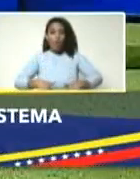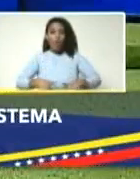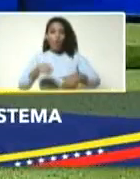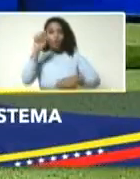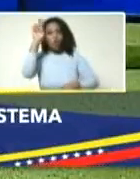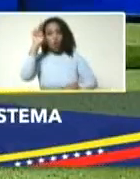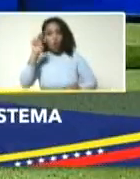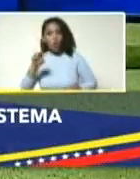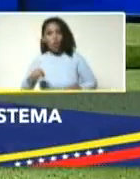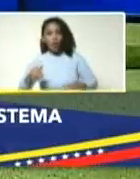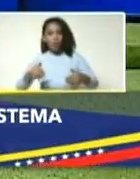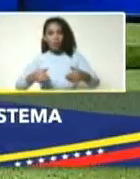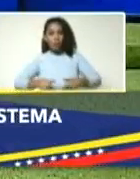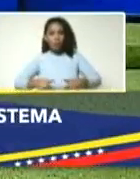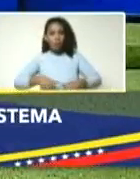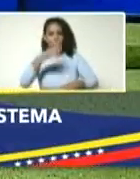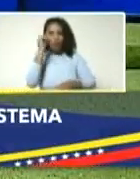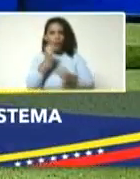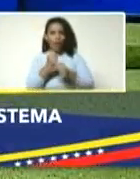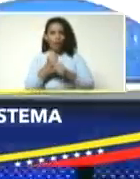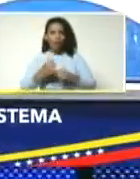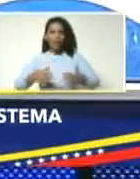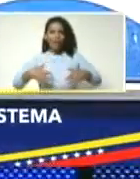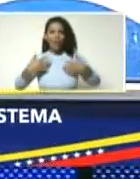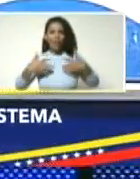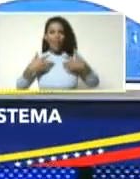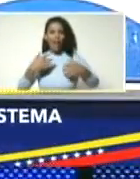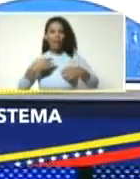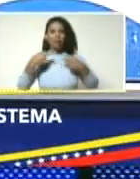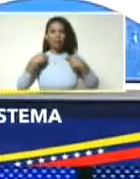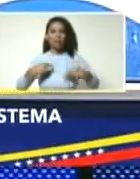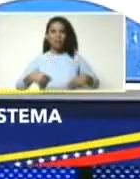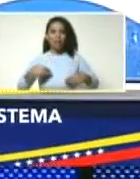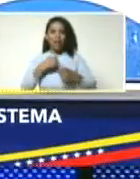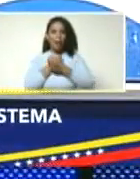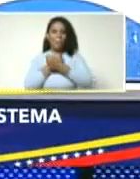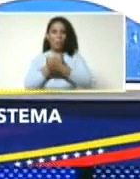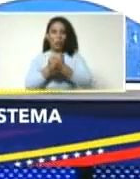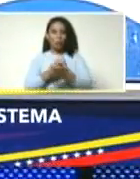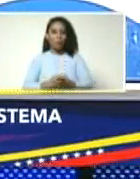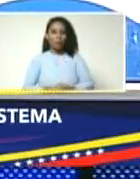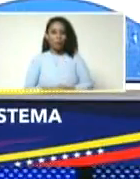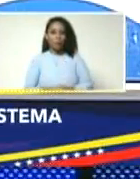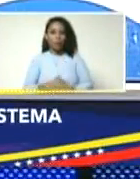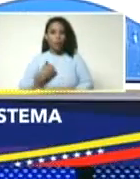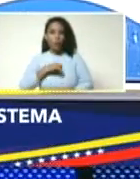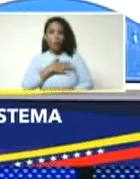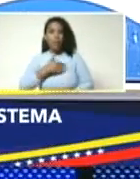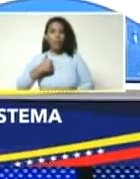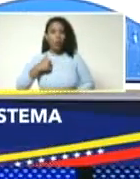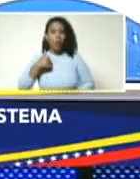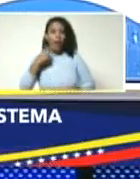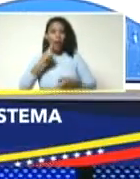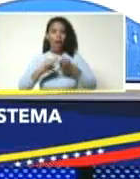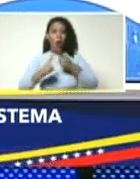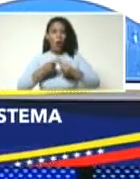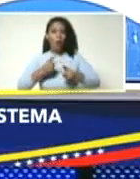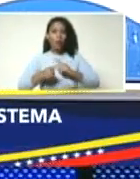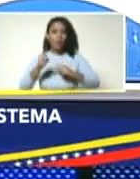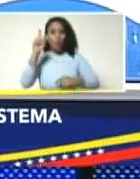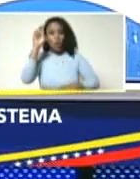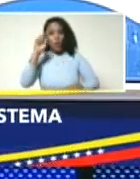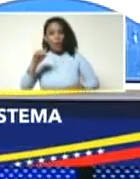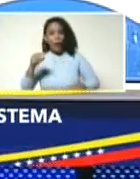permanente. Bueno, con nuestra alegría, nuestro humor, nuestro amor, nuestro deseo de que las cosas cada vez